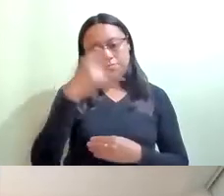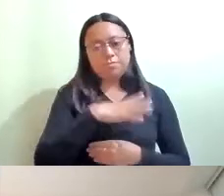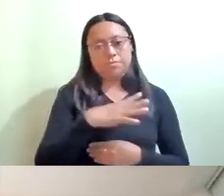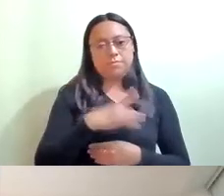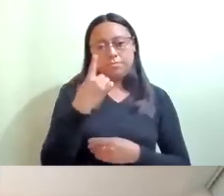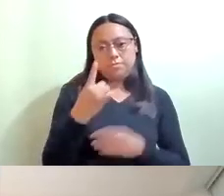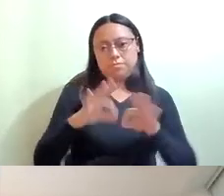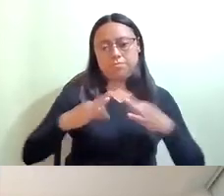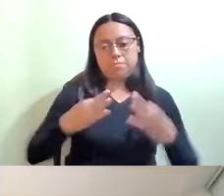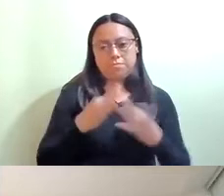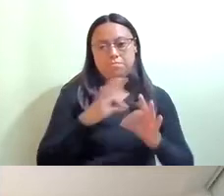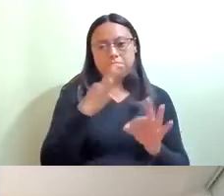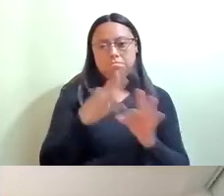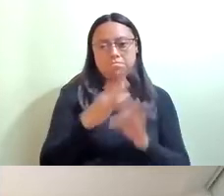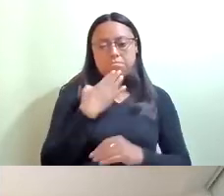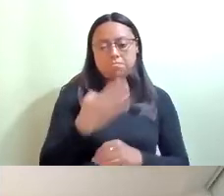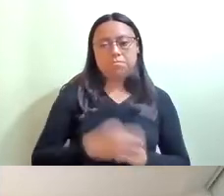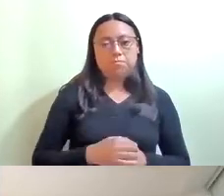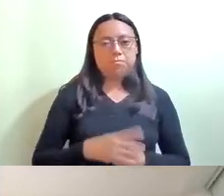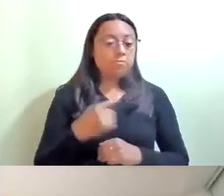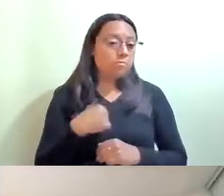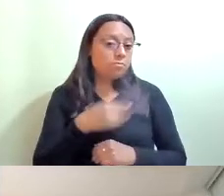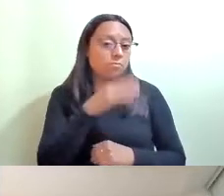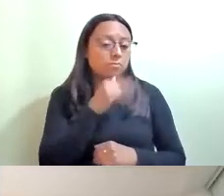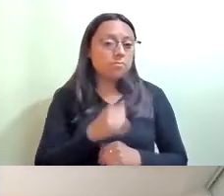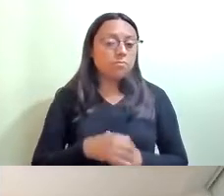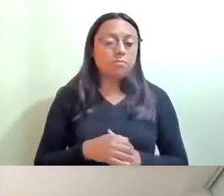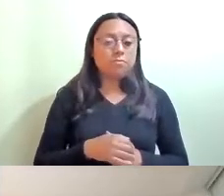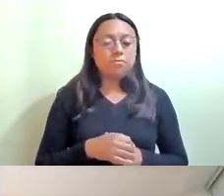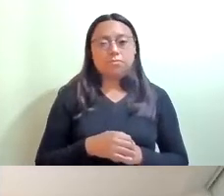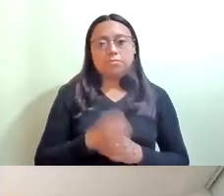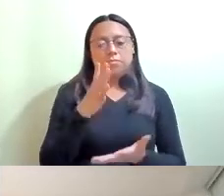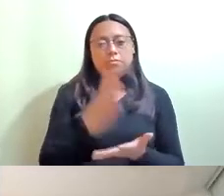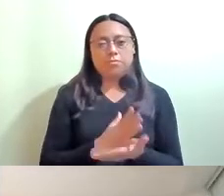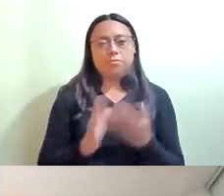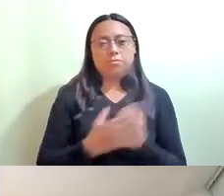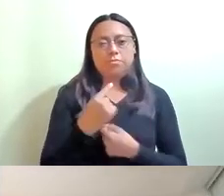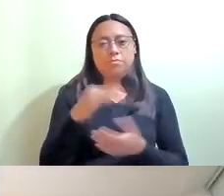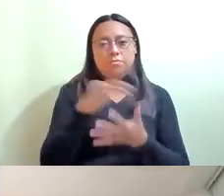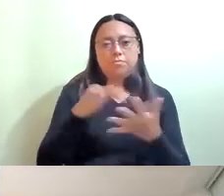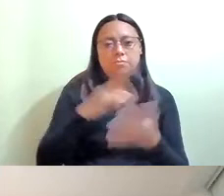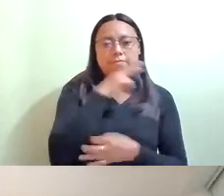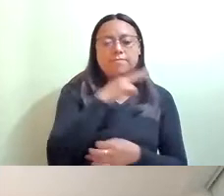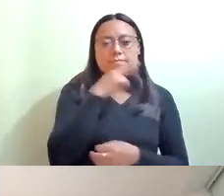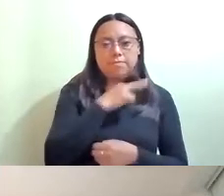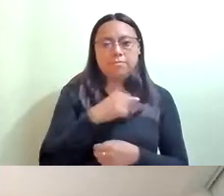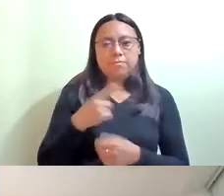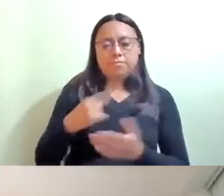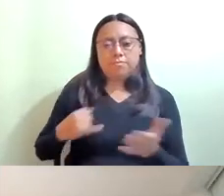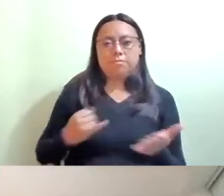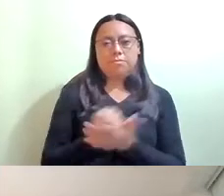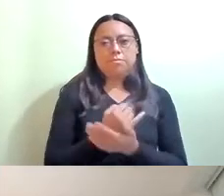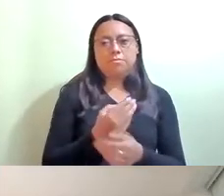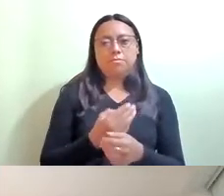criterio acertado. No podría yo, a partir simplemente de una lectura rápida, tomar decisión tan